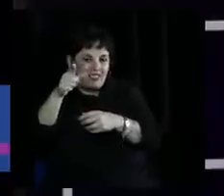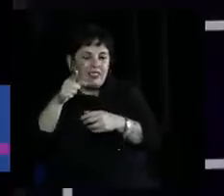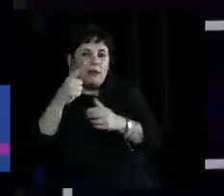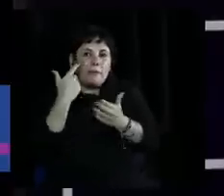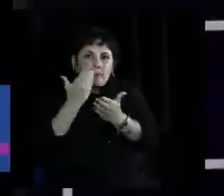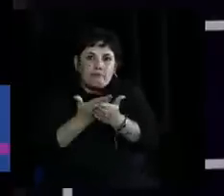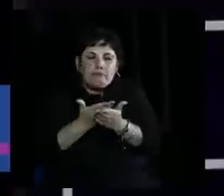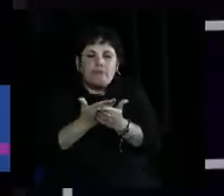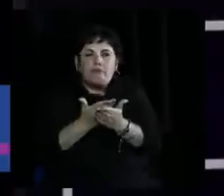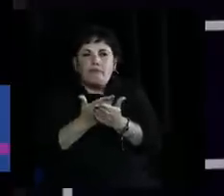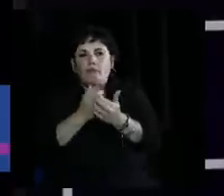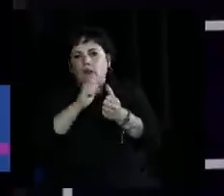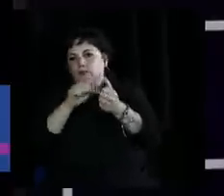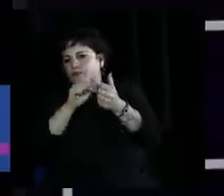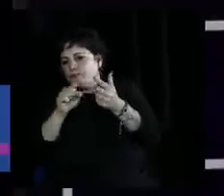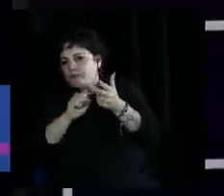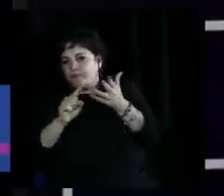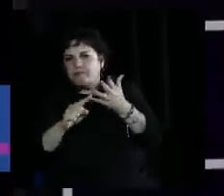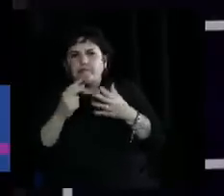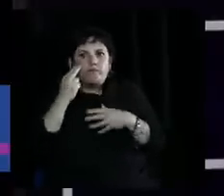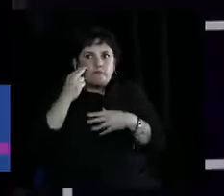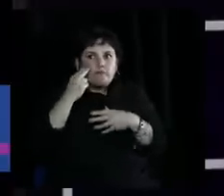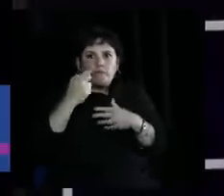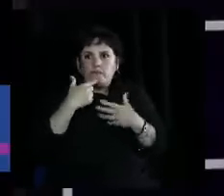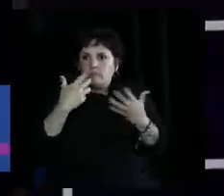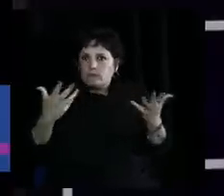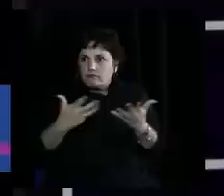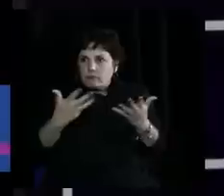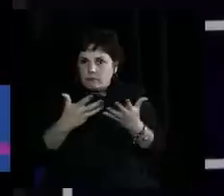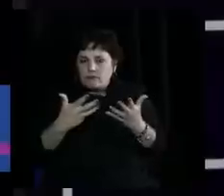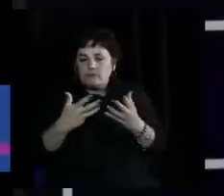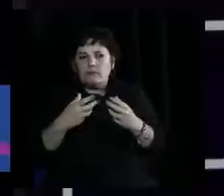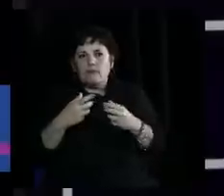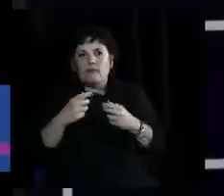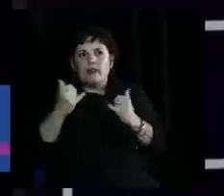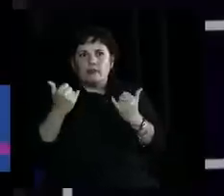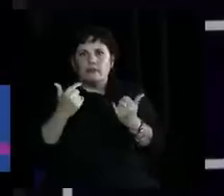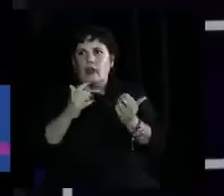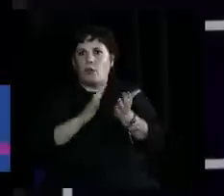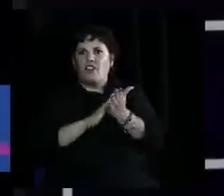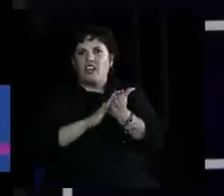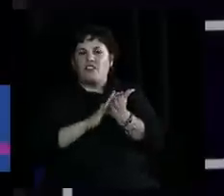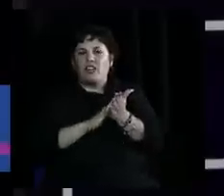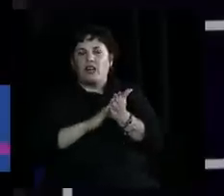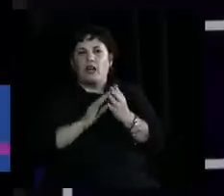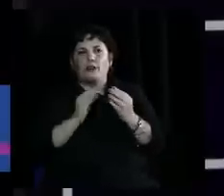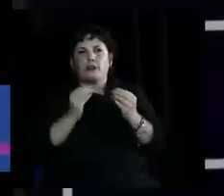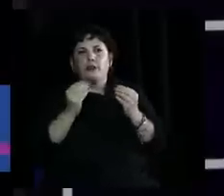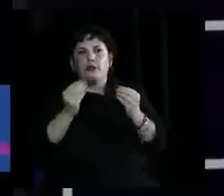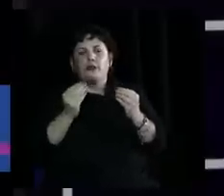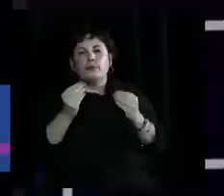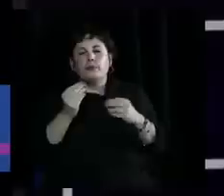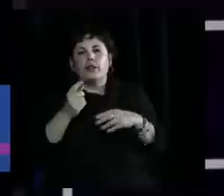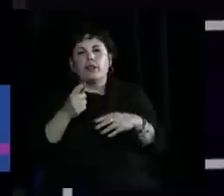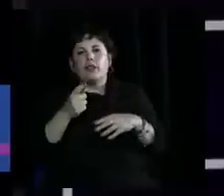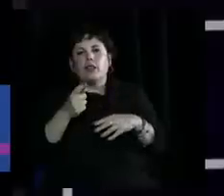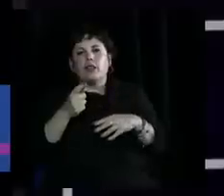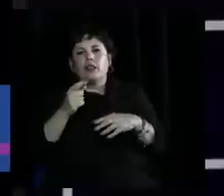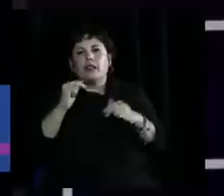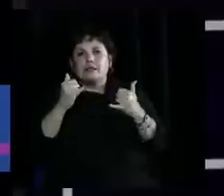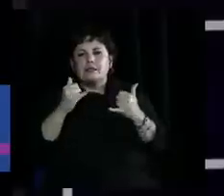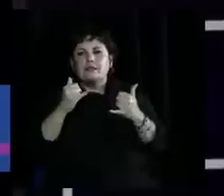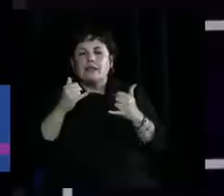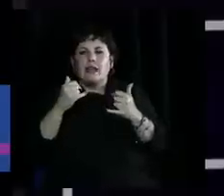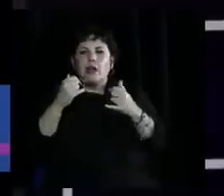nos plantean una serie de problemáticas que ahora se están verificando luego de el